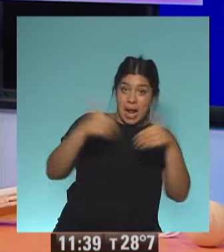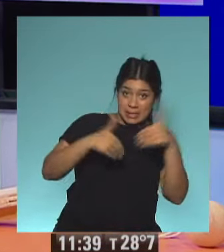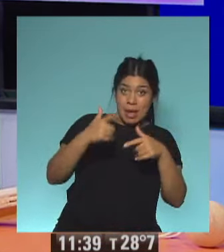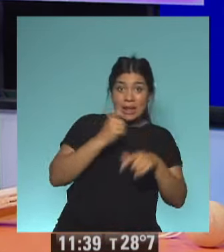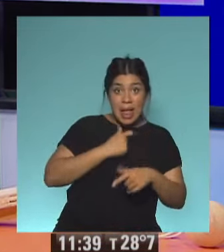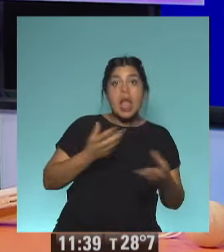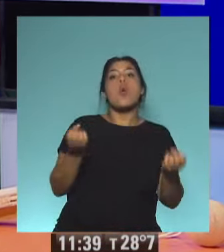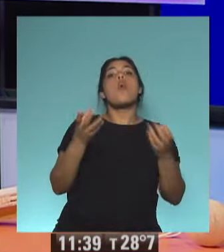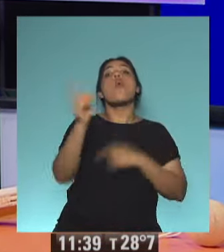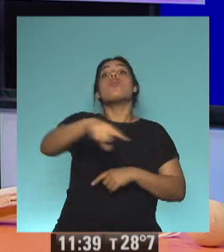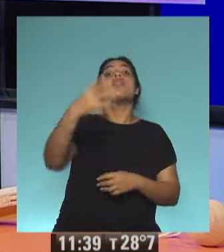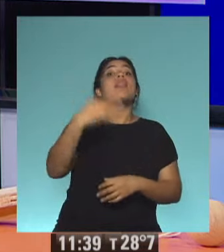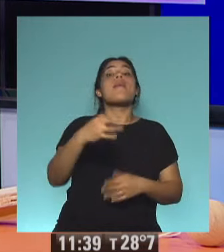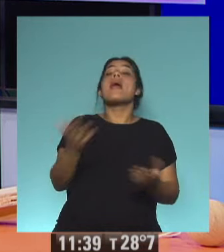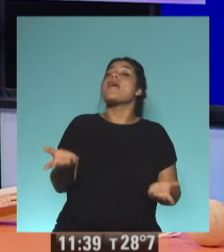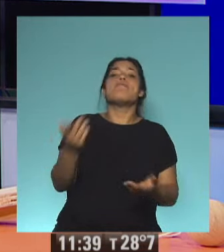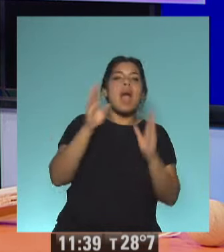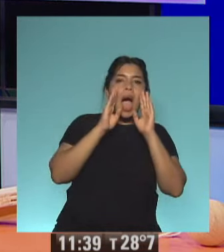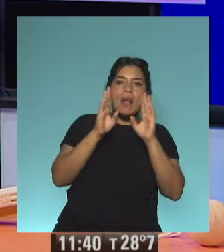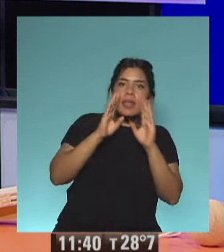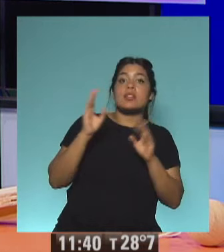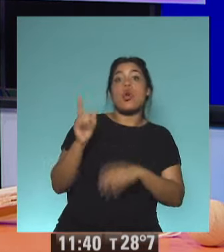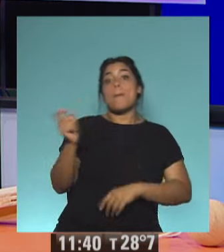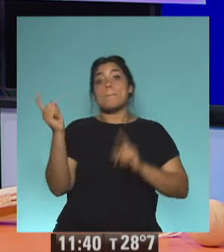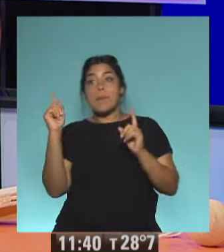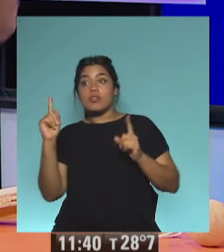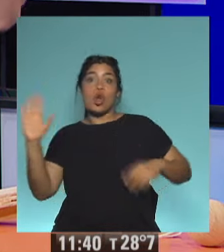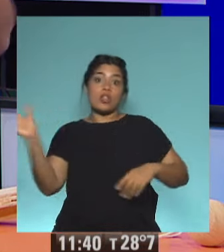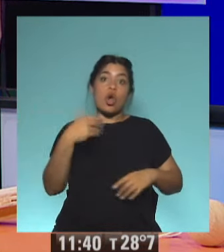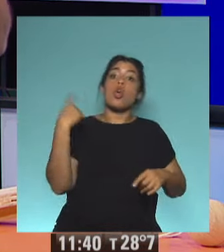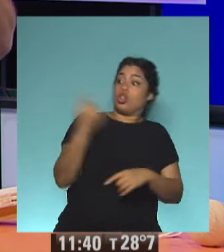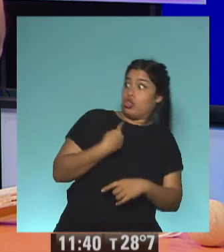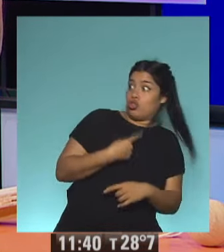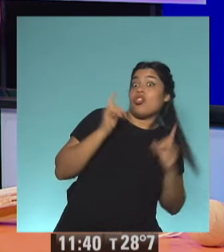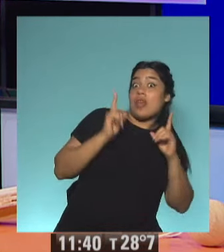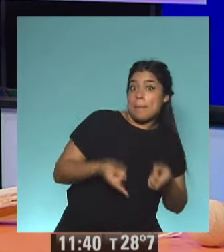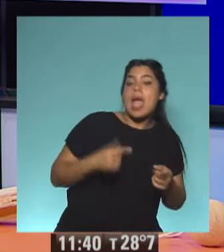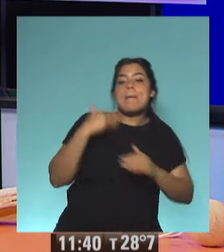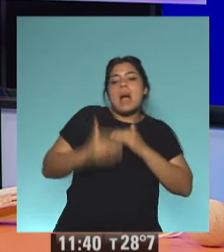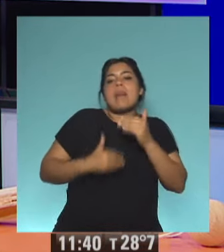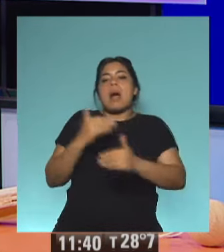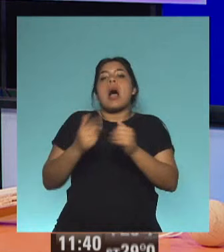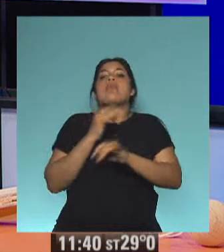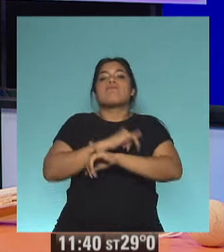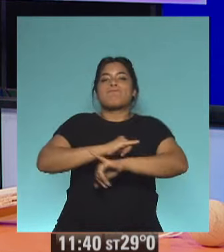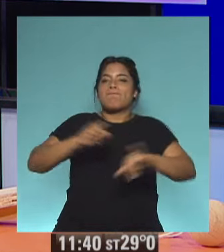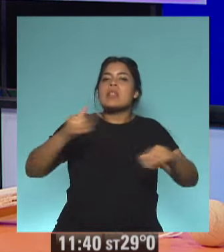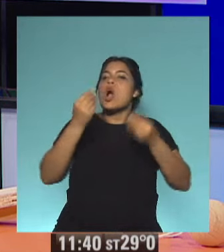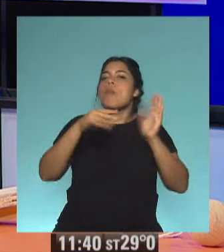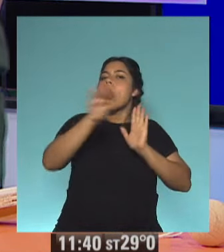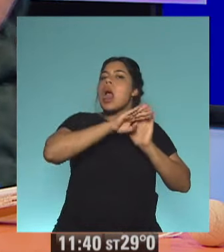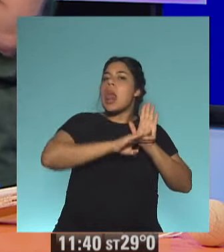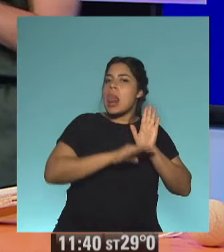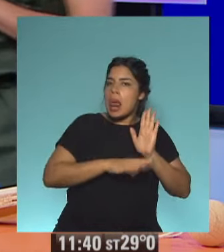que estén atentos a lo que los profes y nosotros les vamos a ir proponiendo en las clases que vienen con consignas especiales para este gran